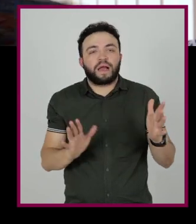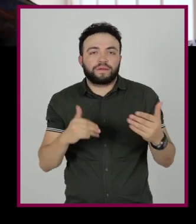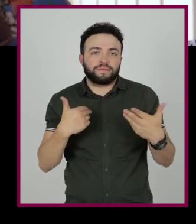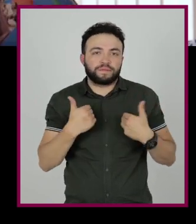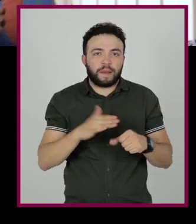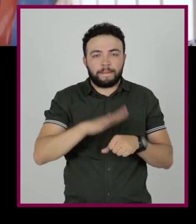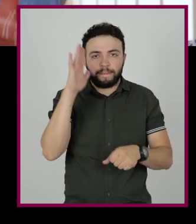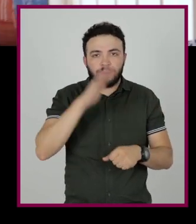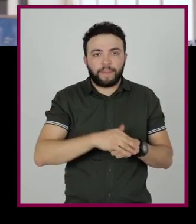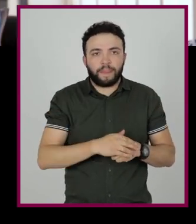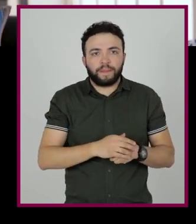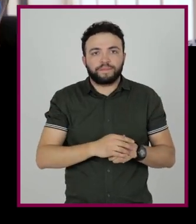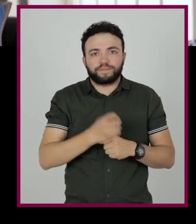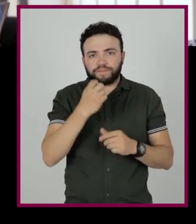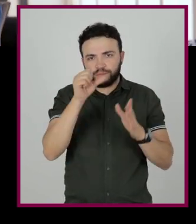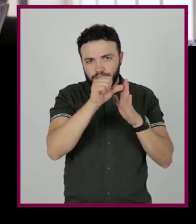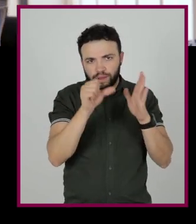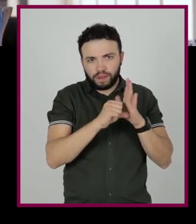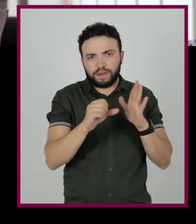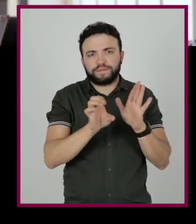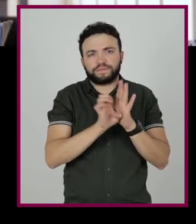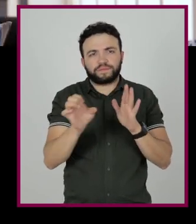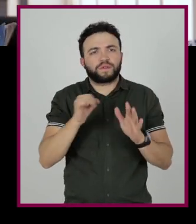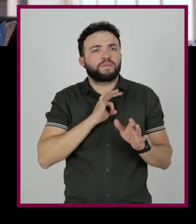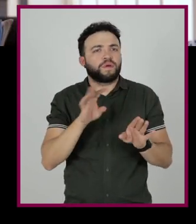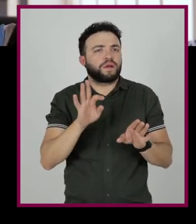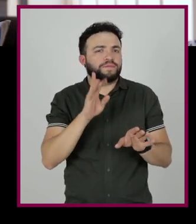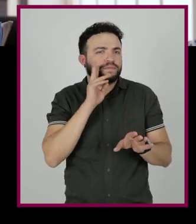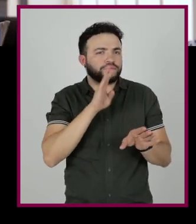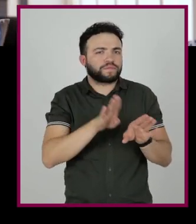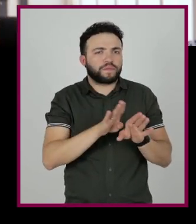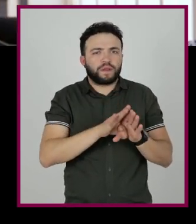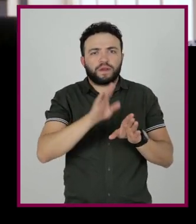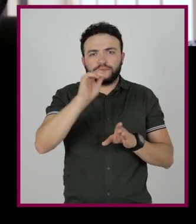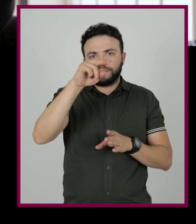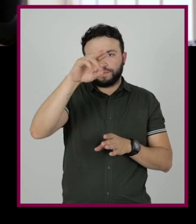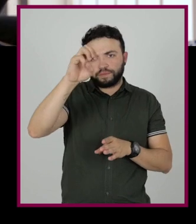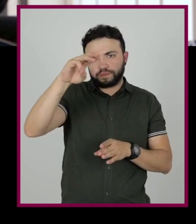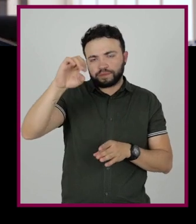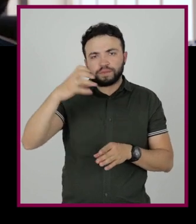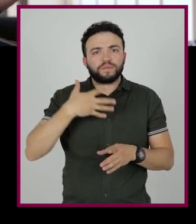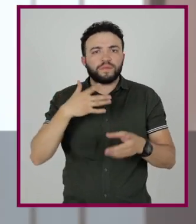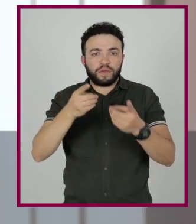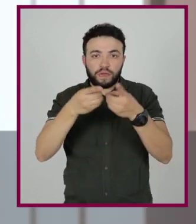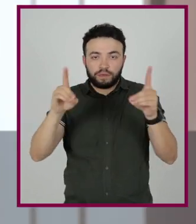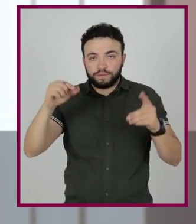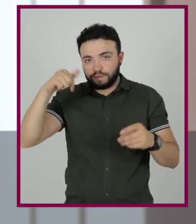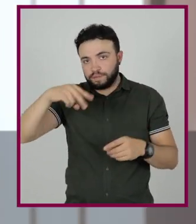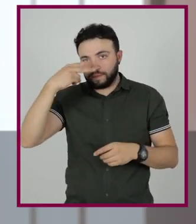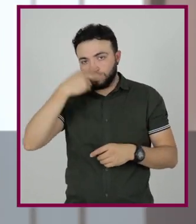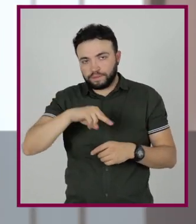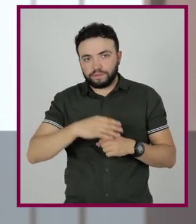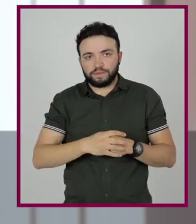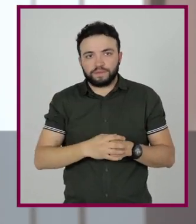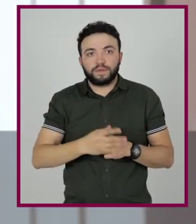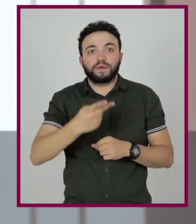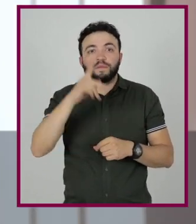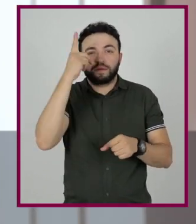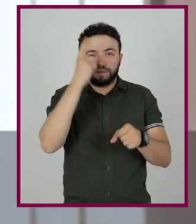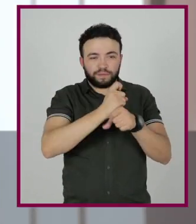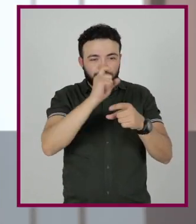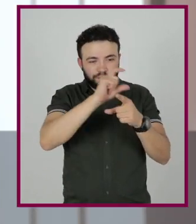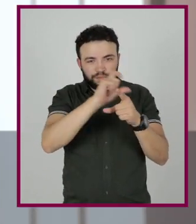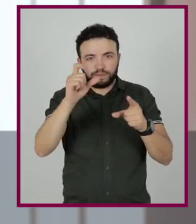En el artículo que estamos tomando de ejemplo, podemos suponer que se trata de animes que se desarrollan en México. Pero leyendo el primer párrafo